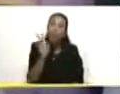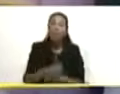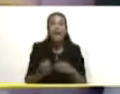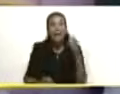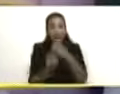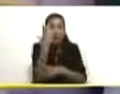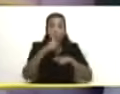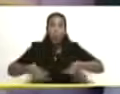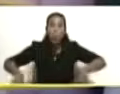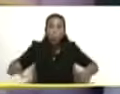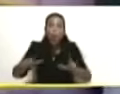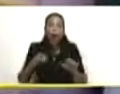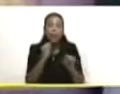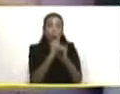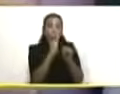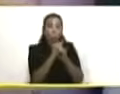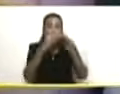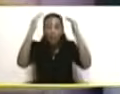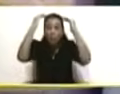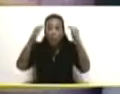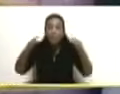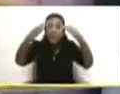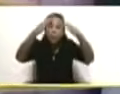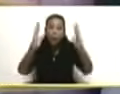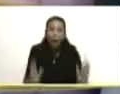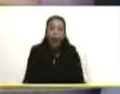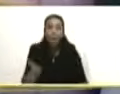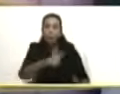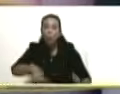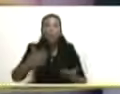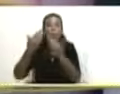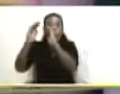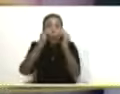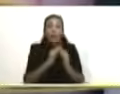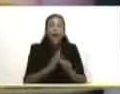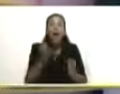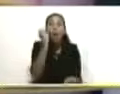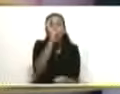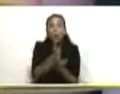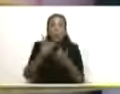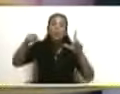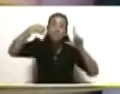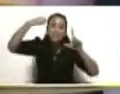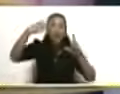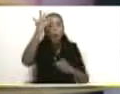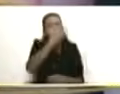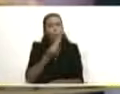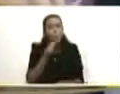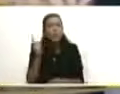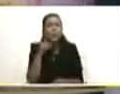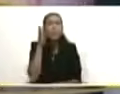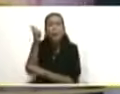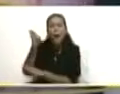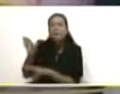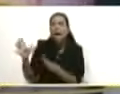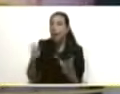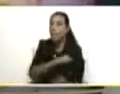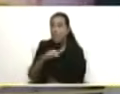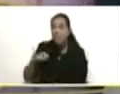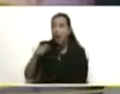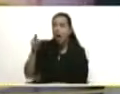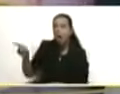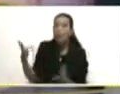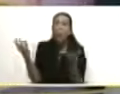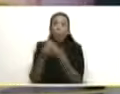crear también en las redes de platabandas y patios y comunidades los Cineclub, donde los jóvenes no solamente se reúnan para ver